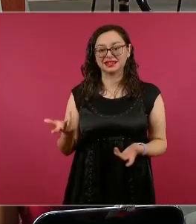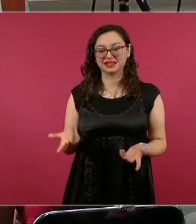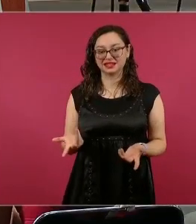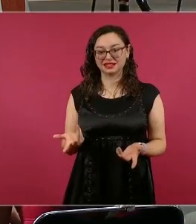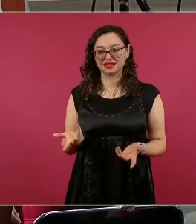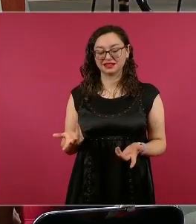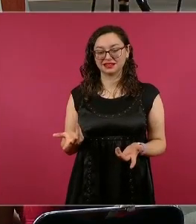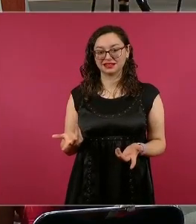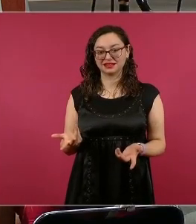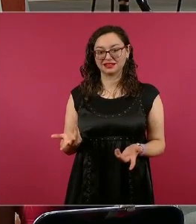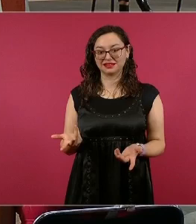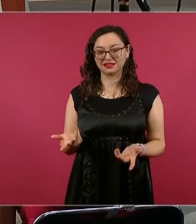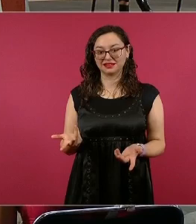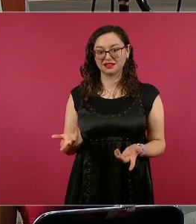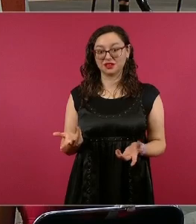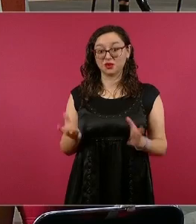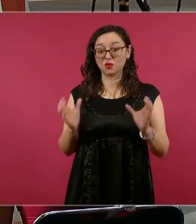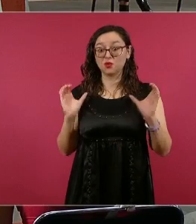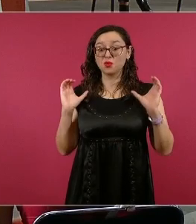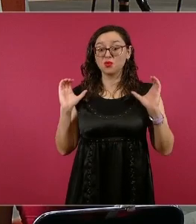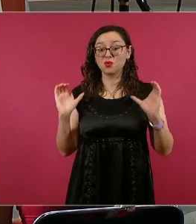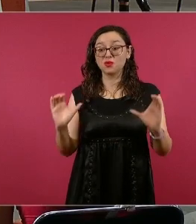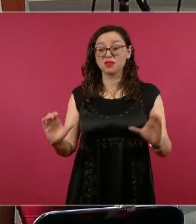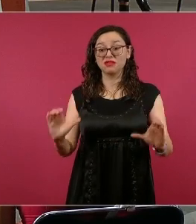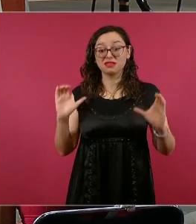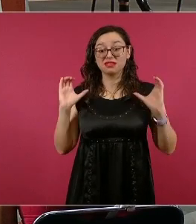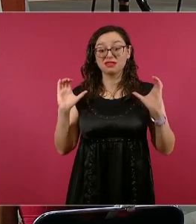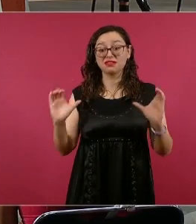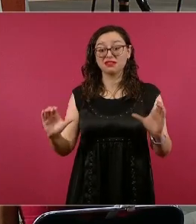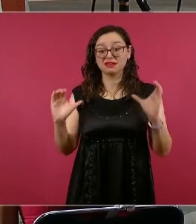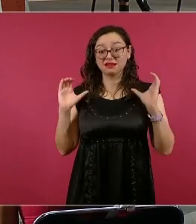les decía, tengan cuidado,